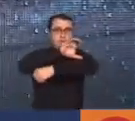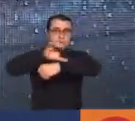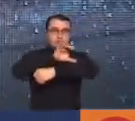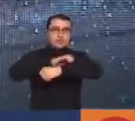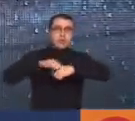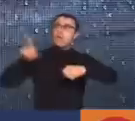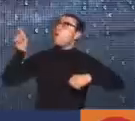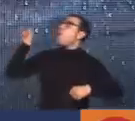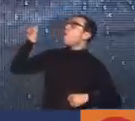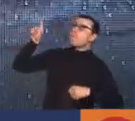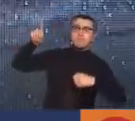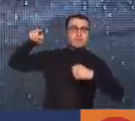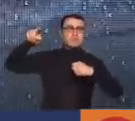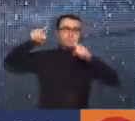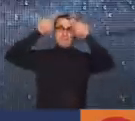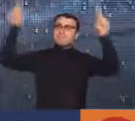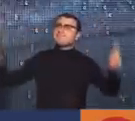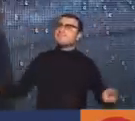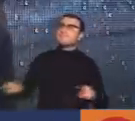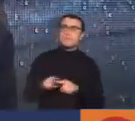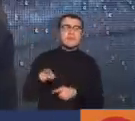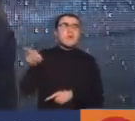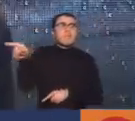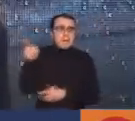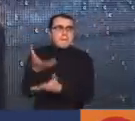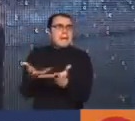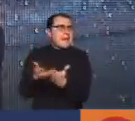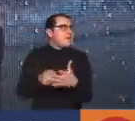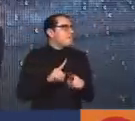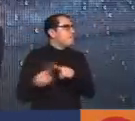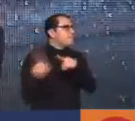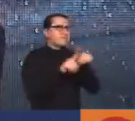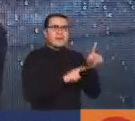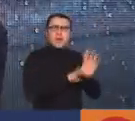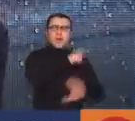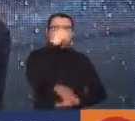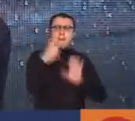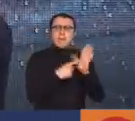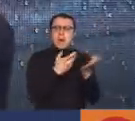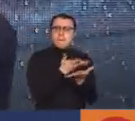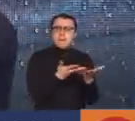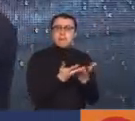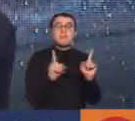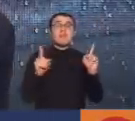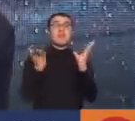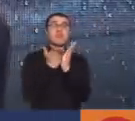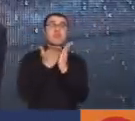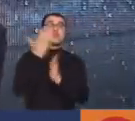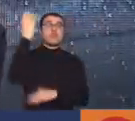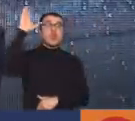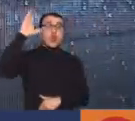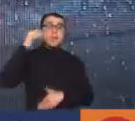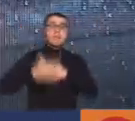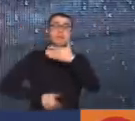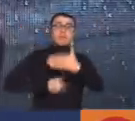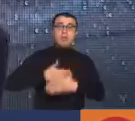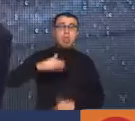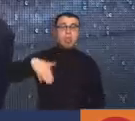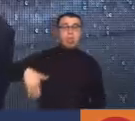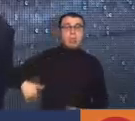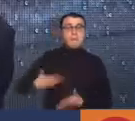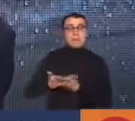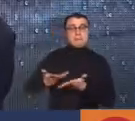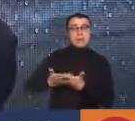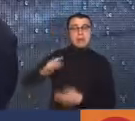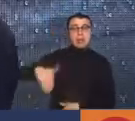esta pantalla, aquí hay matemáticas. Todo es matemáticas, y si la educación en Colombia nos va dejando colgados en